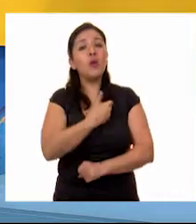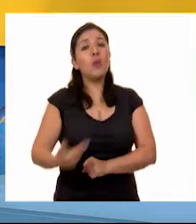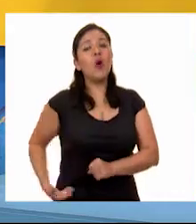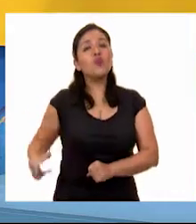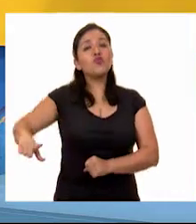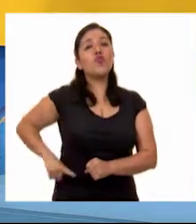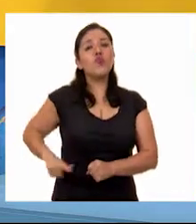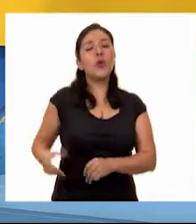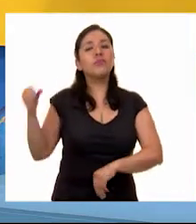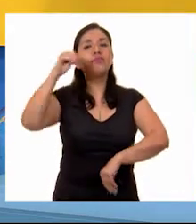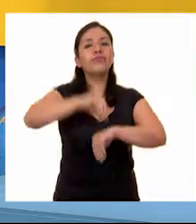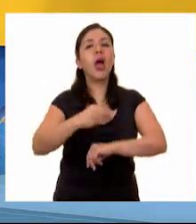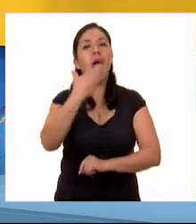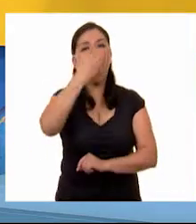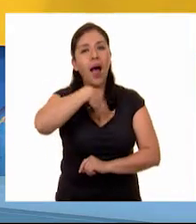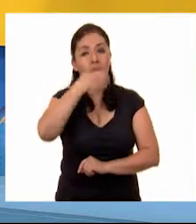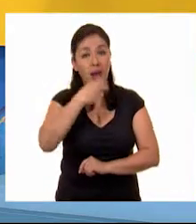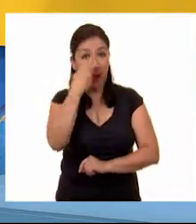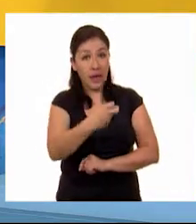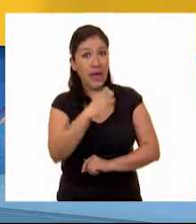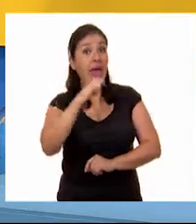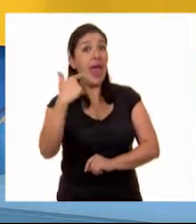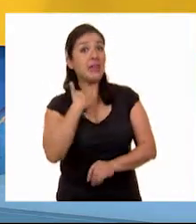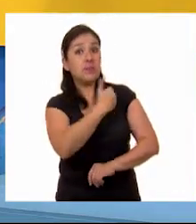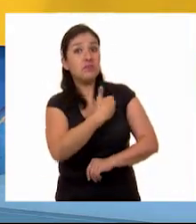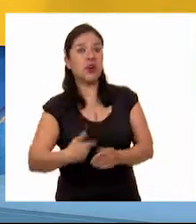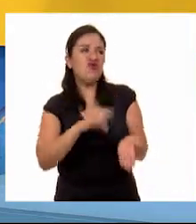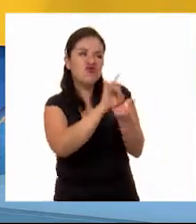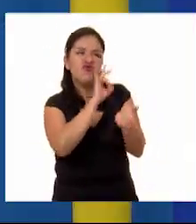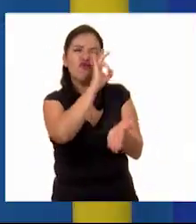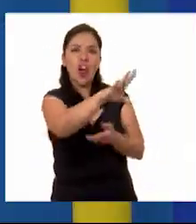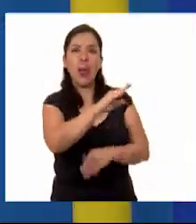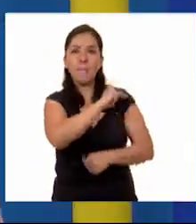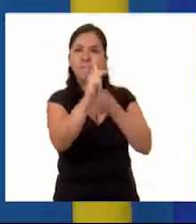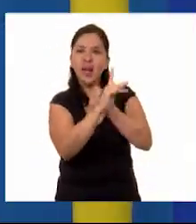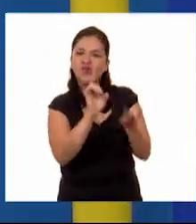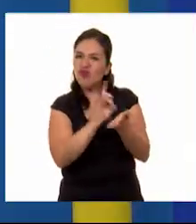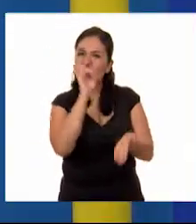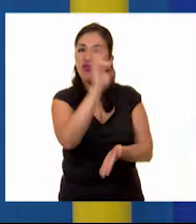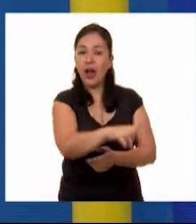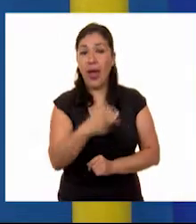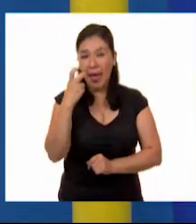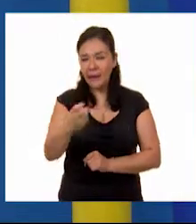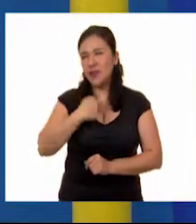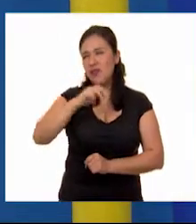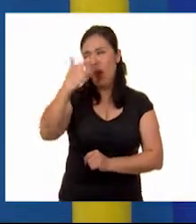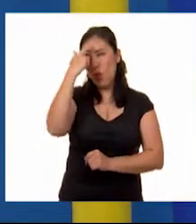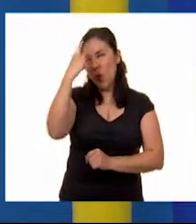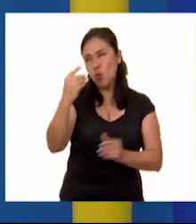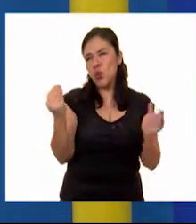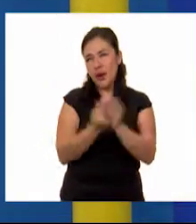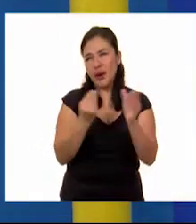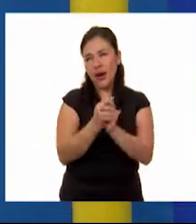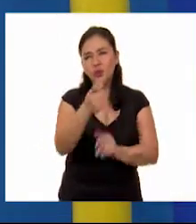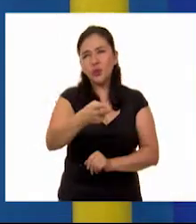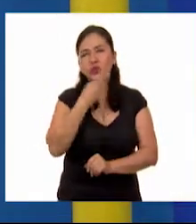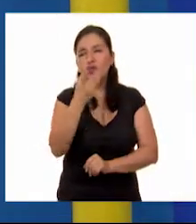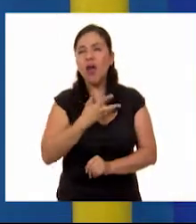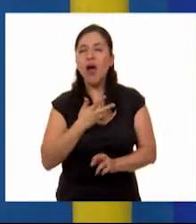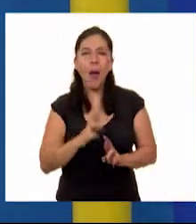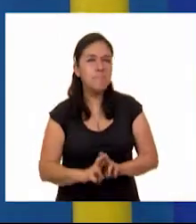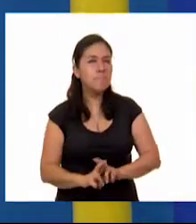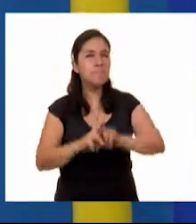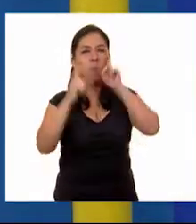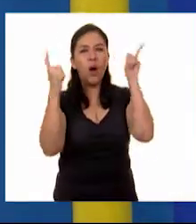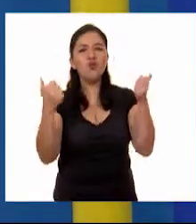Cárdenas del Río, cuando Plutarco Elías Calles fue expulsado del país. Recuerdo que en una clase mencionamos que hubo un